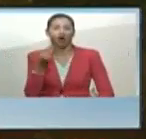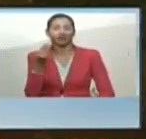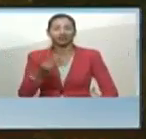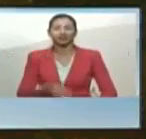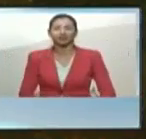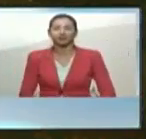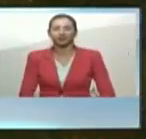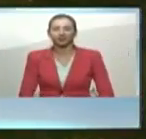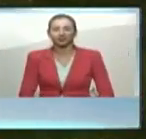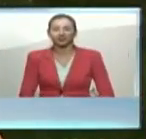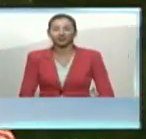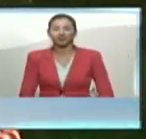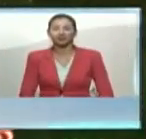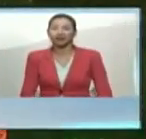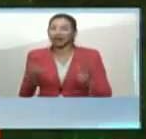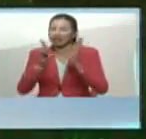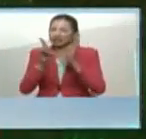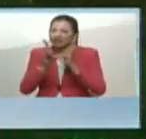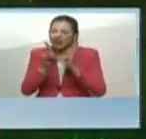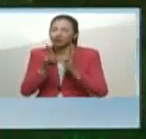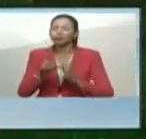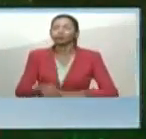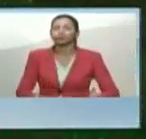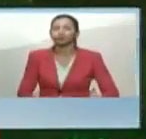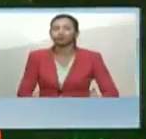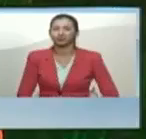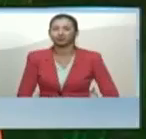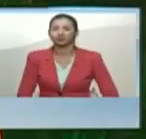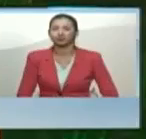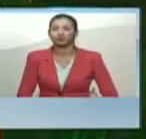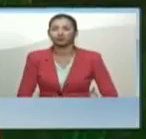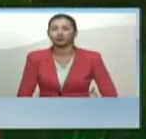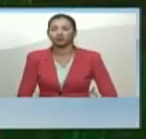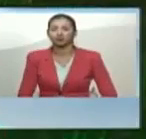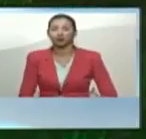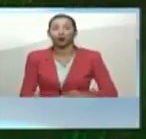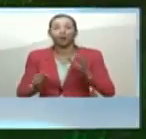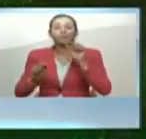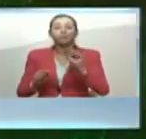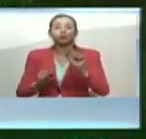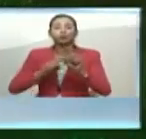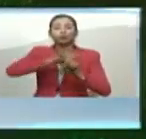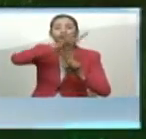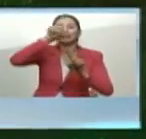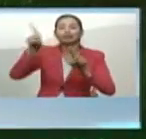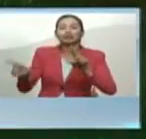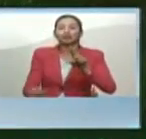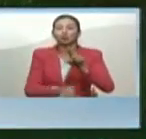Miren, en los liceos, punto y círculo. Miren esta idea.